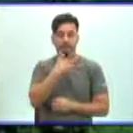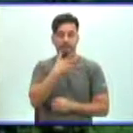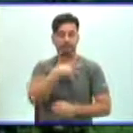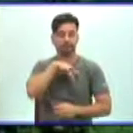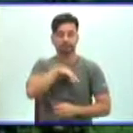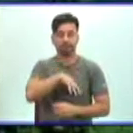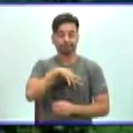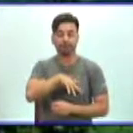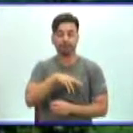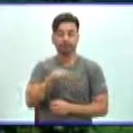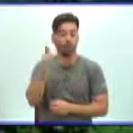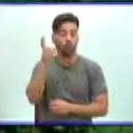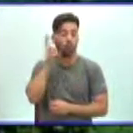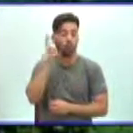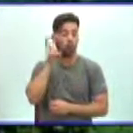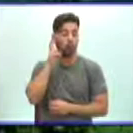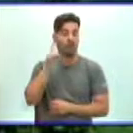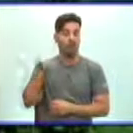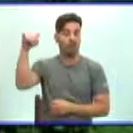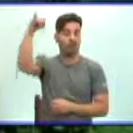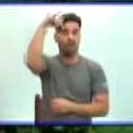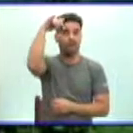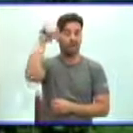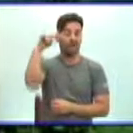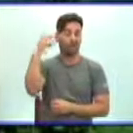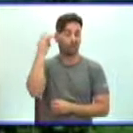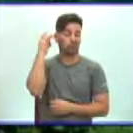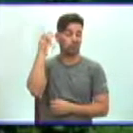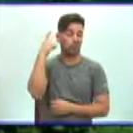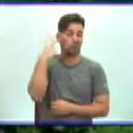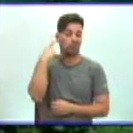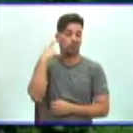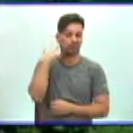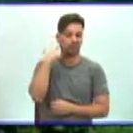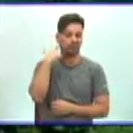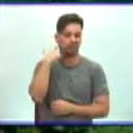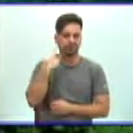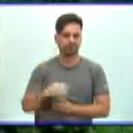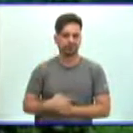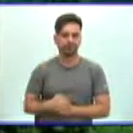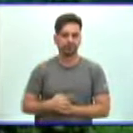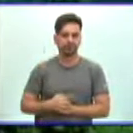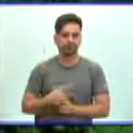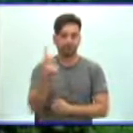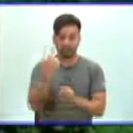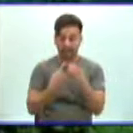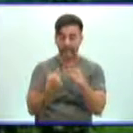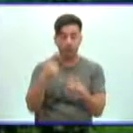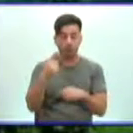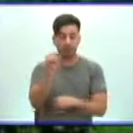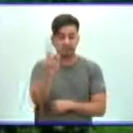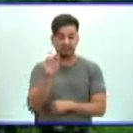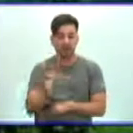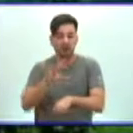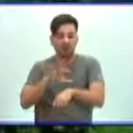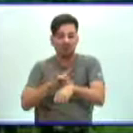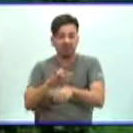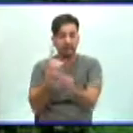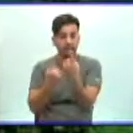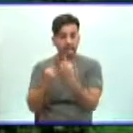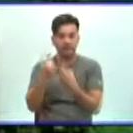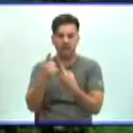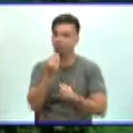dolor. Incluso hay personas con algunas enfermedades que no deben transportarse en este tipo